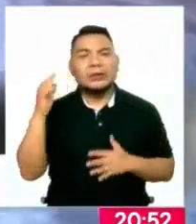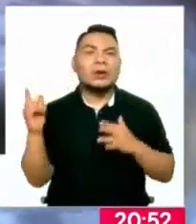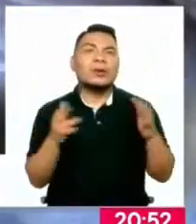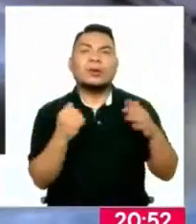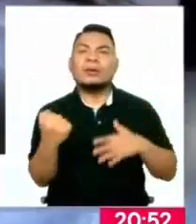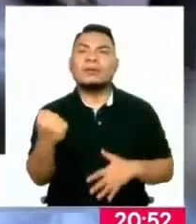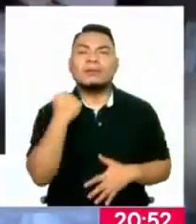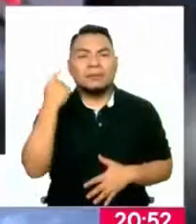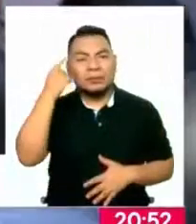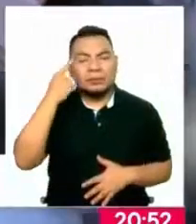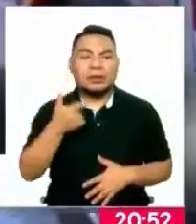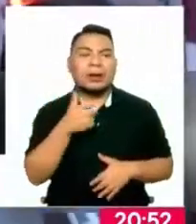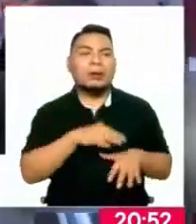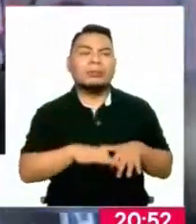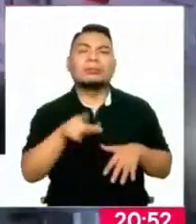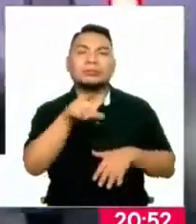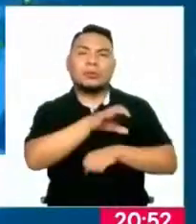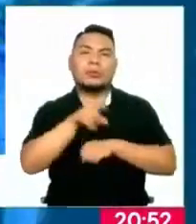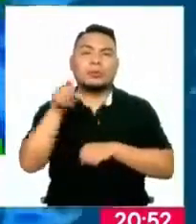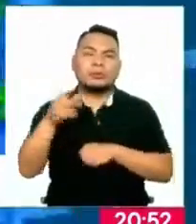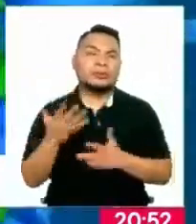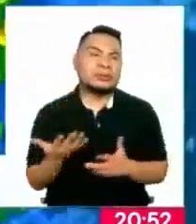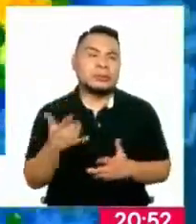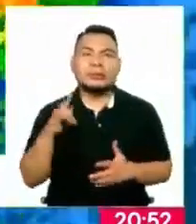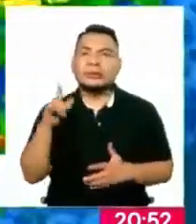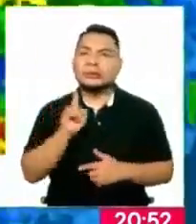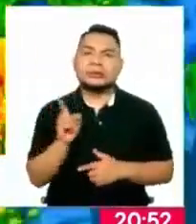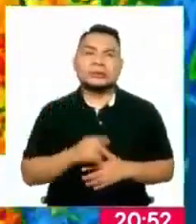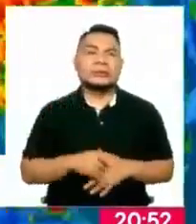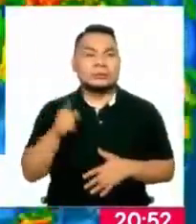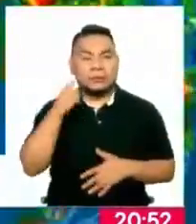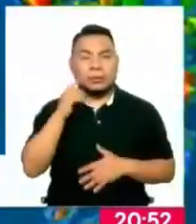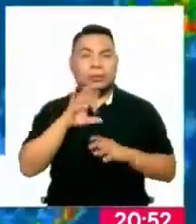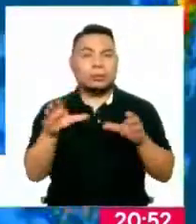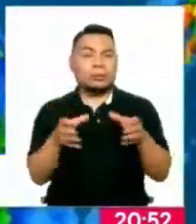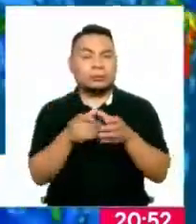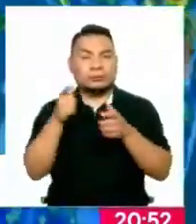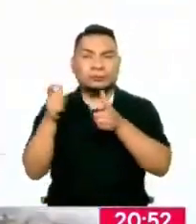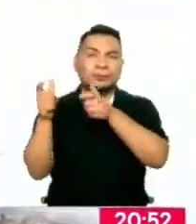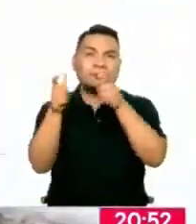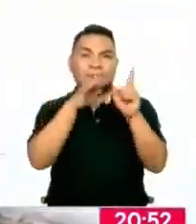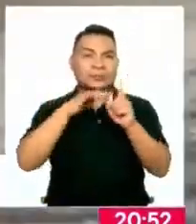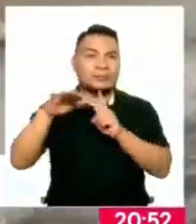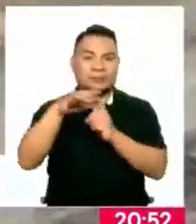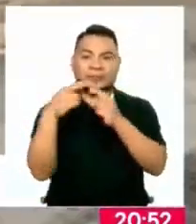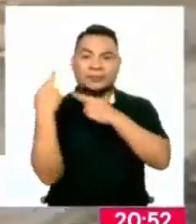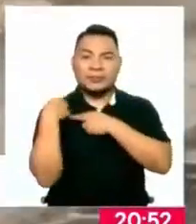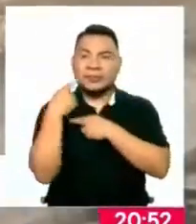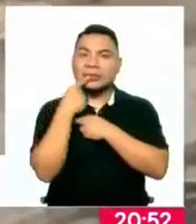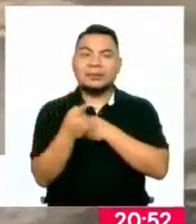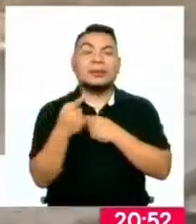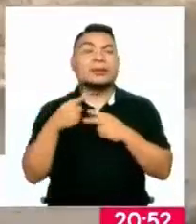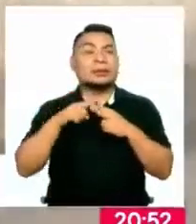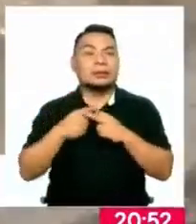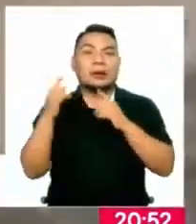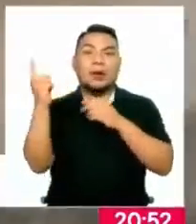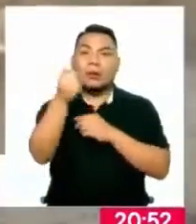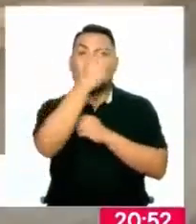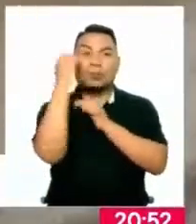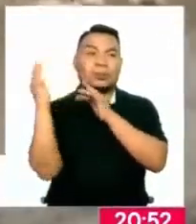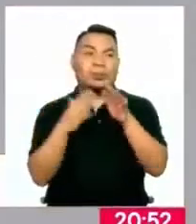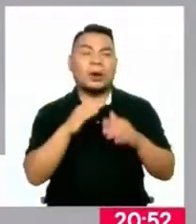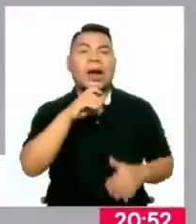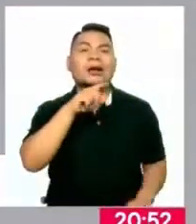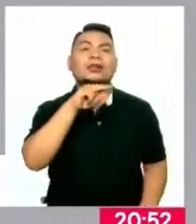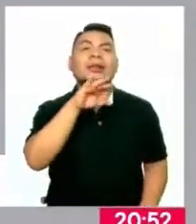viento e inundaciones en la costa noreste. Según el Servicio Nacional de Meteorología, la tormenta iniciará en Carolina del Norte